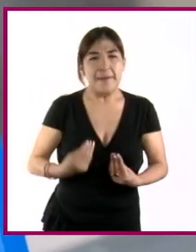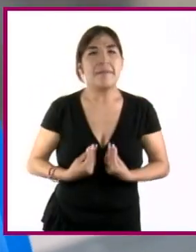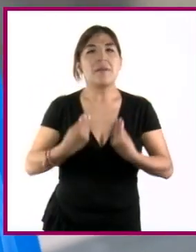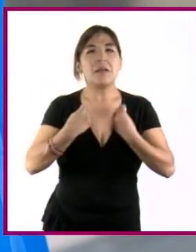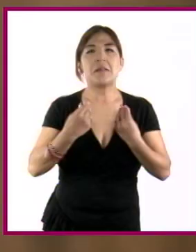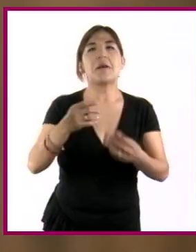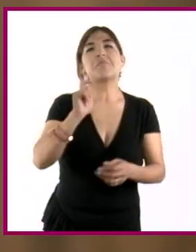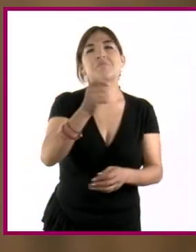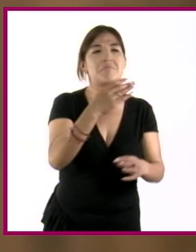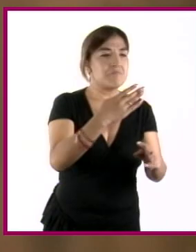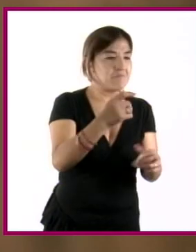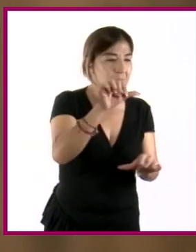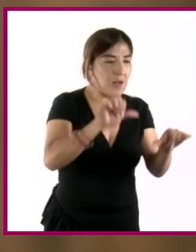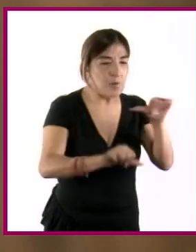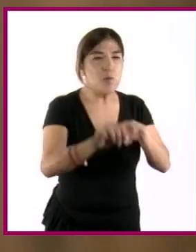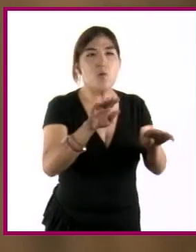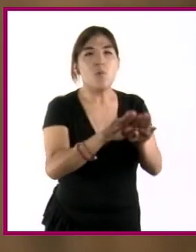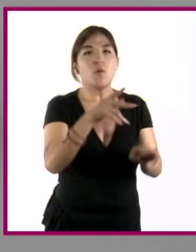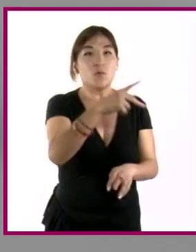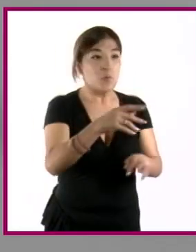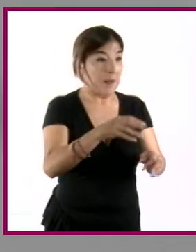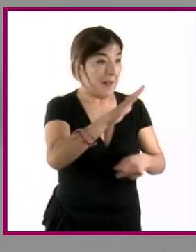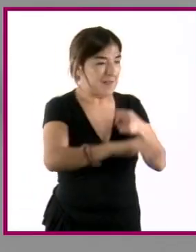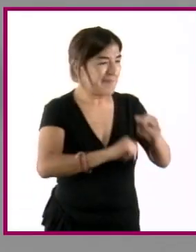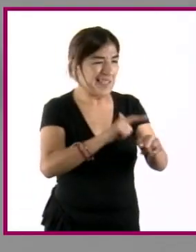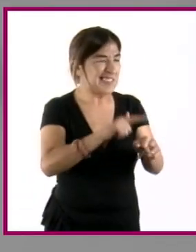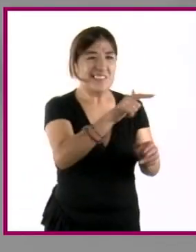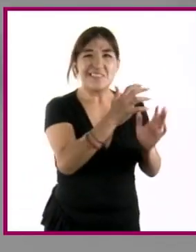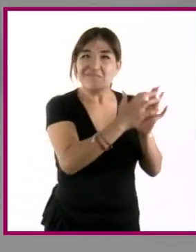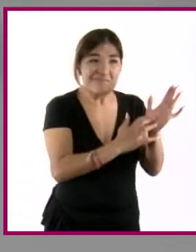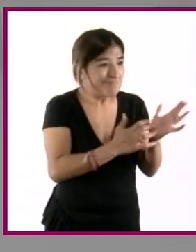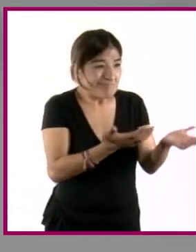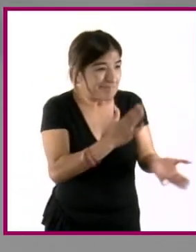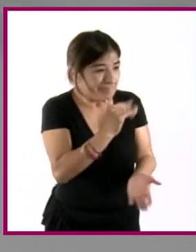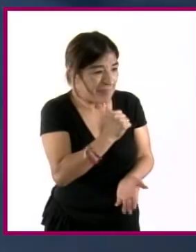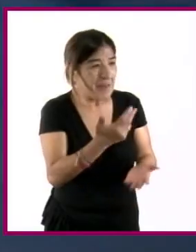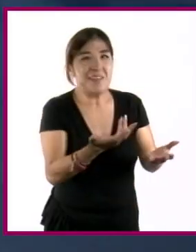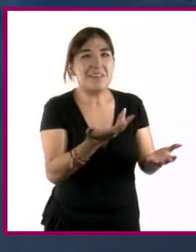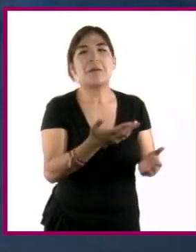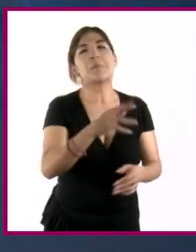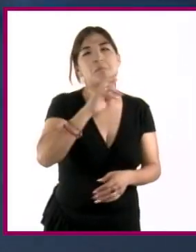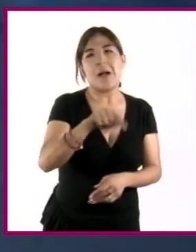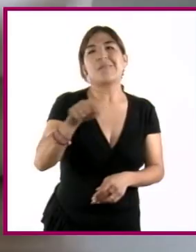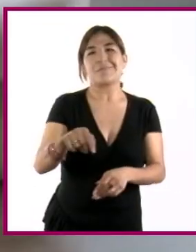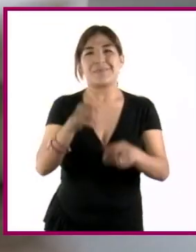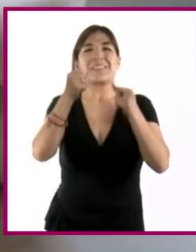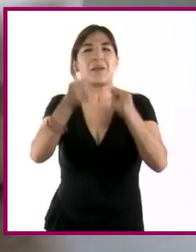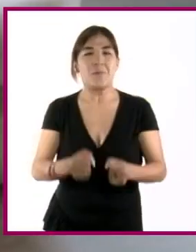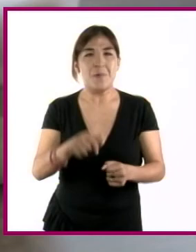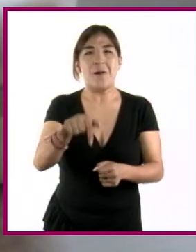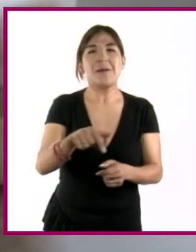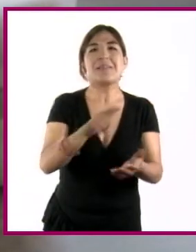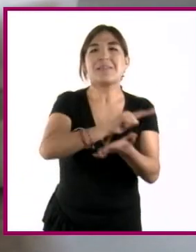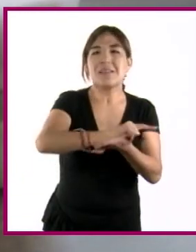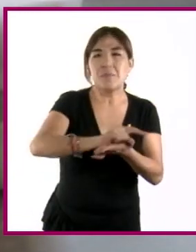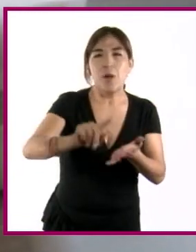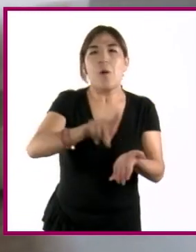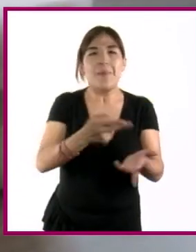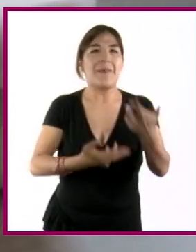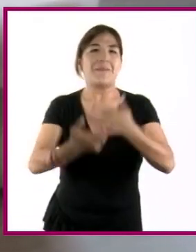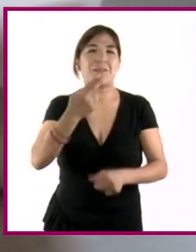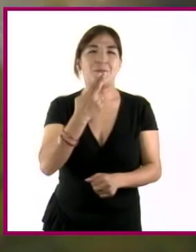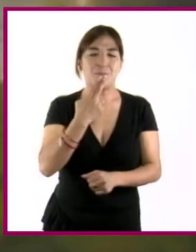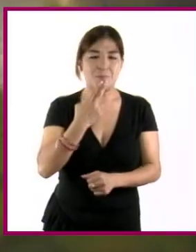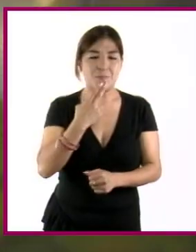sustituir materiales de origen animal no sustentables y a producir productos de consumo más seguros, limpios y